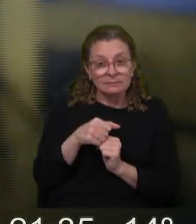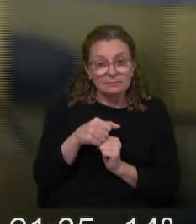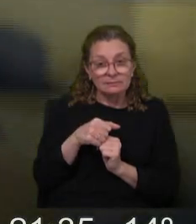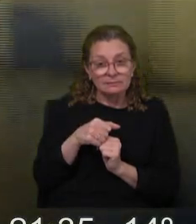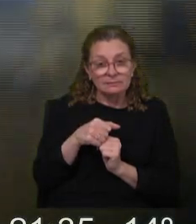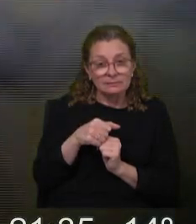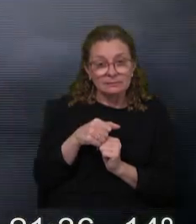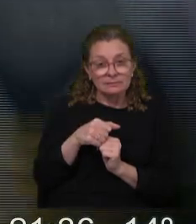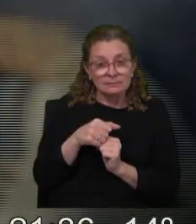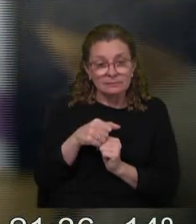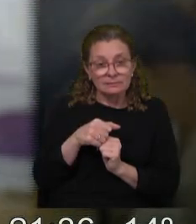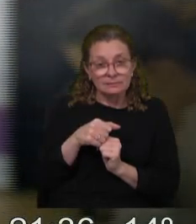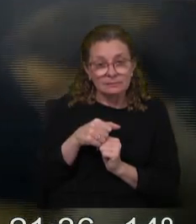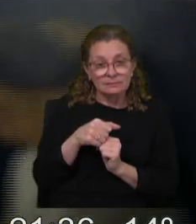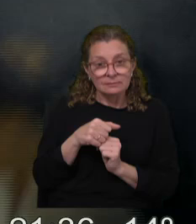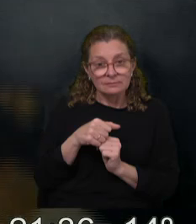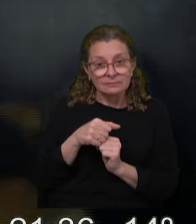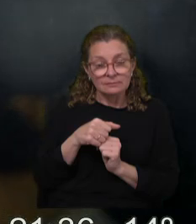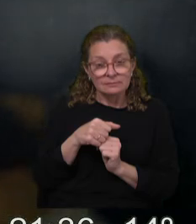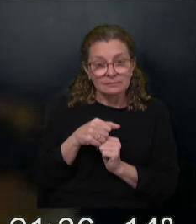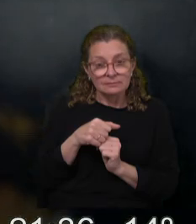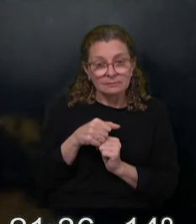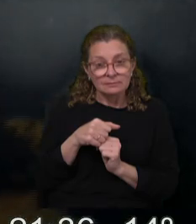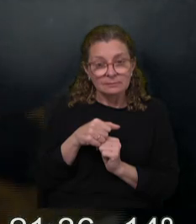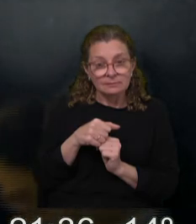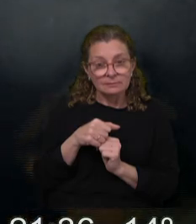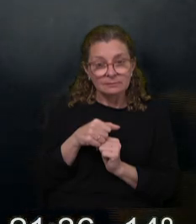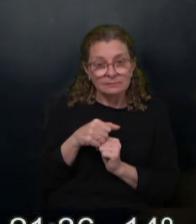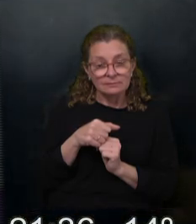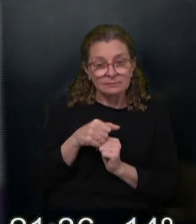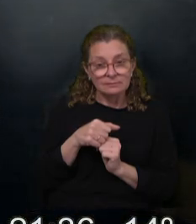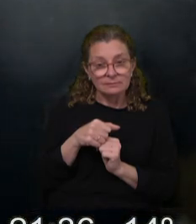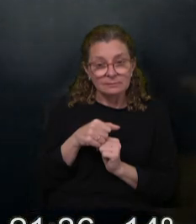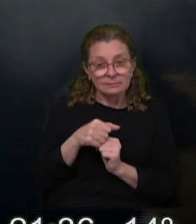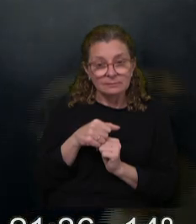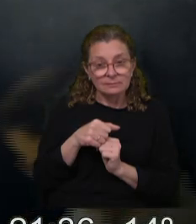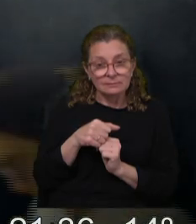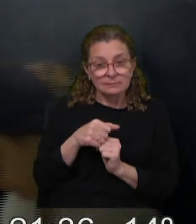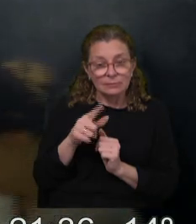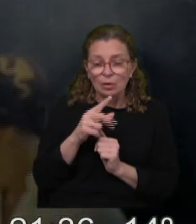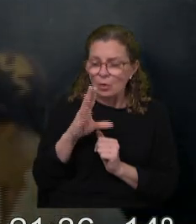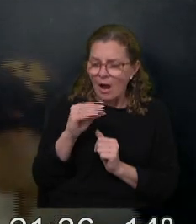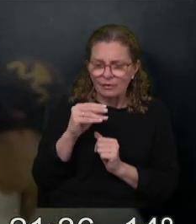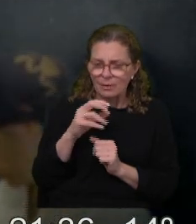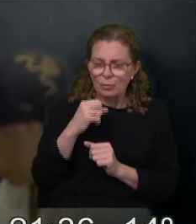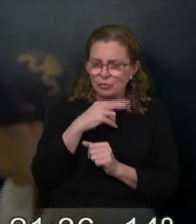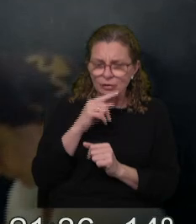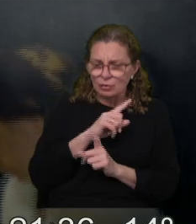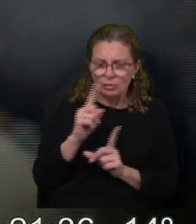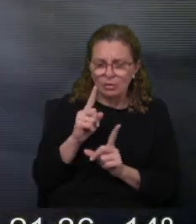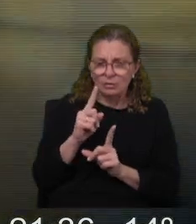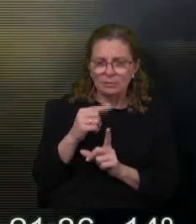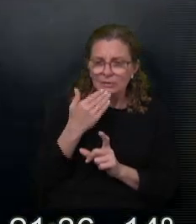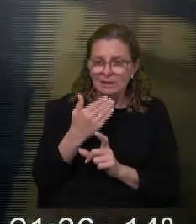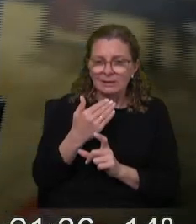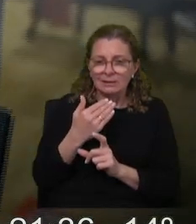Responda en voz alta para que quede en el registro. Los gestos no sirven como registro. No, ese no es el chico del que les hablé. Bueno, muchas